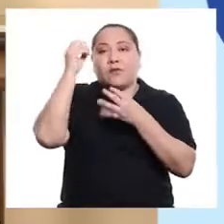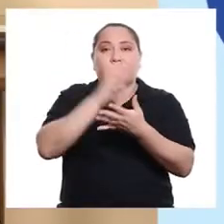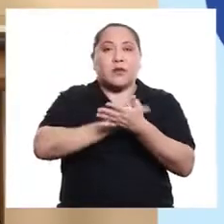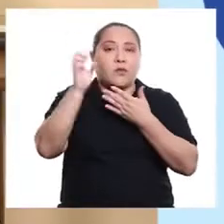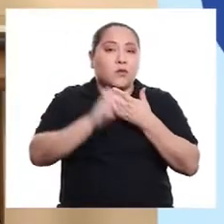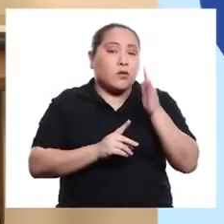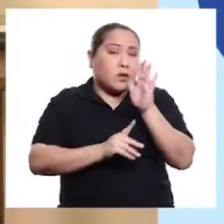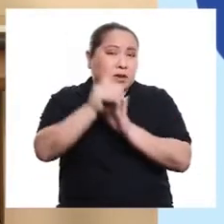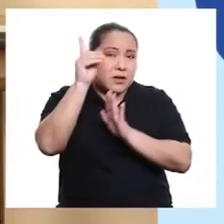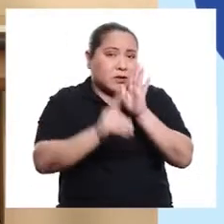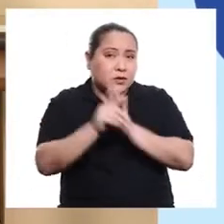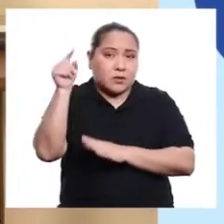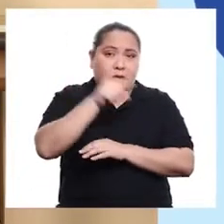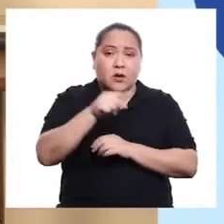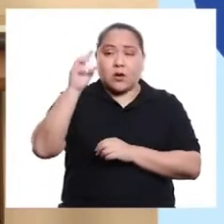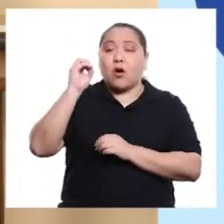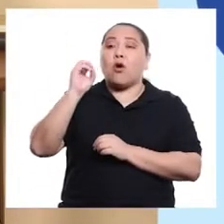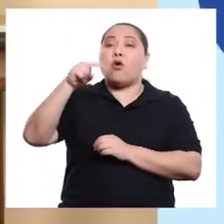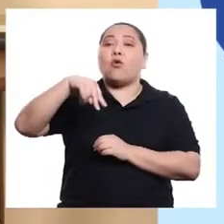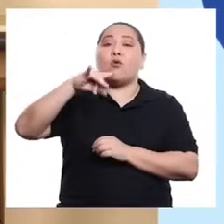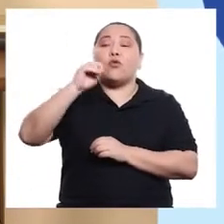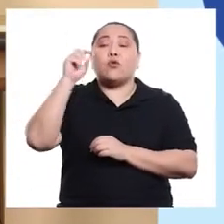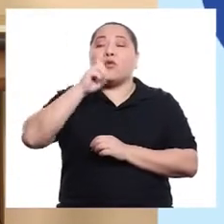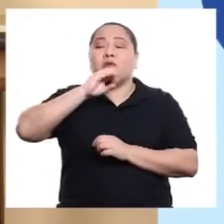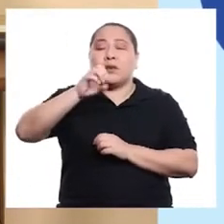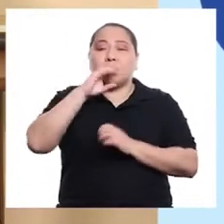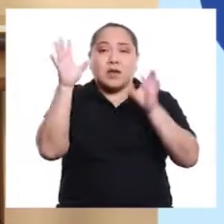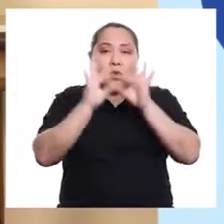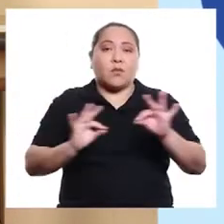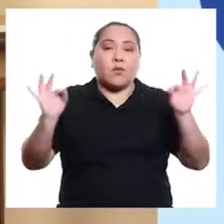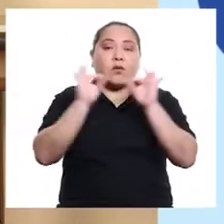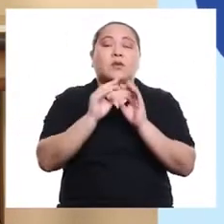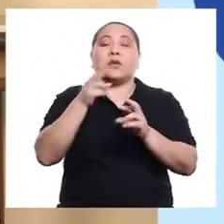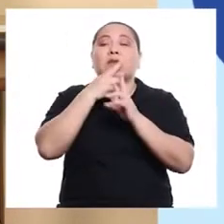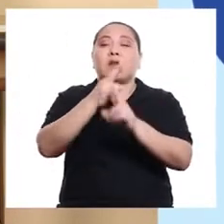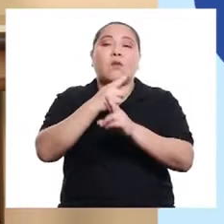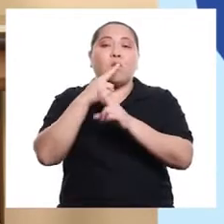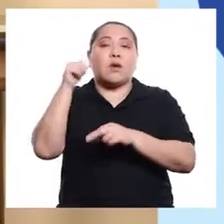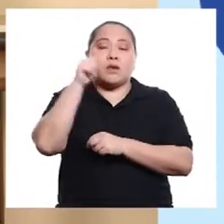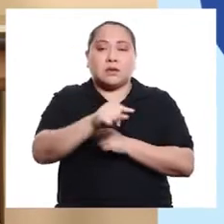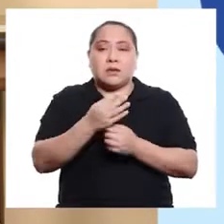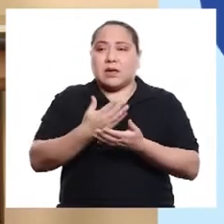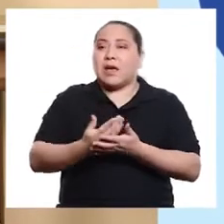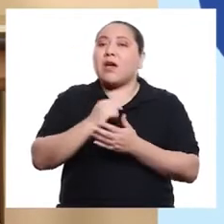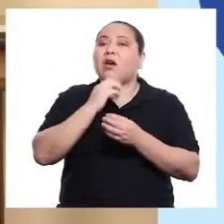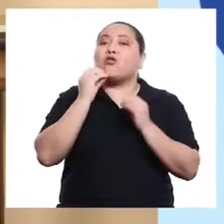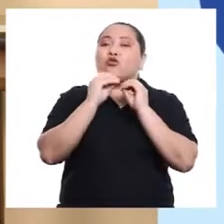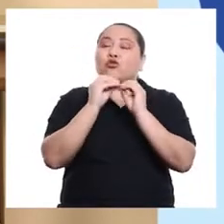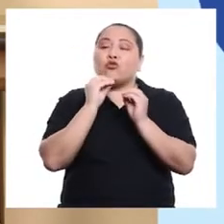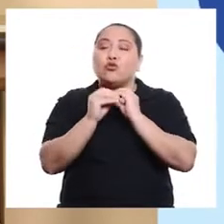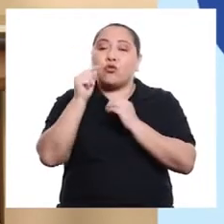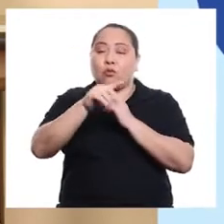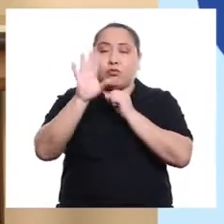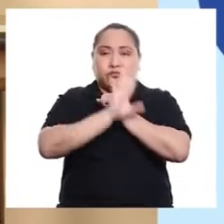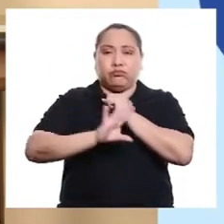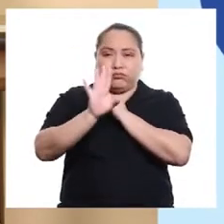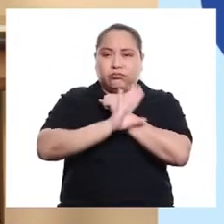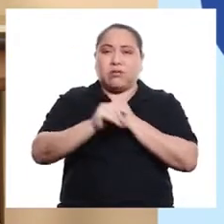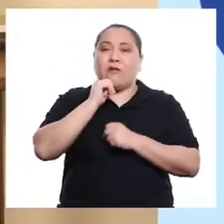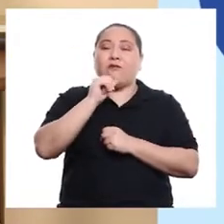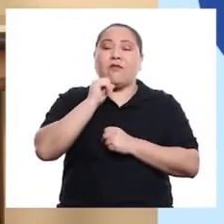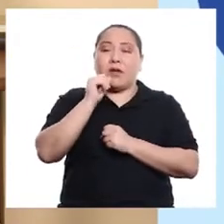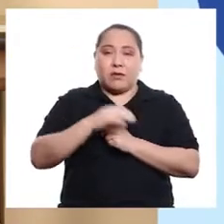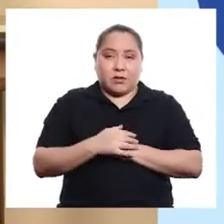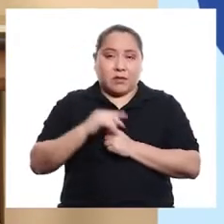El informe del Programa de Desarrollo de la ONU resalta la importancia de la respuesta ante la inseguridad ciudadana